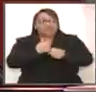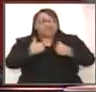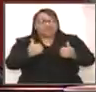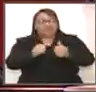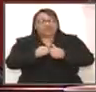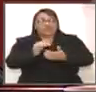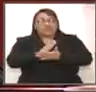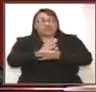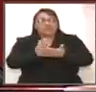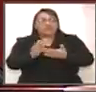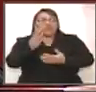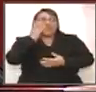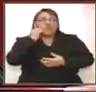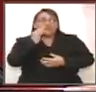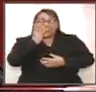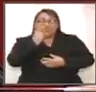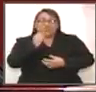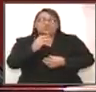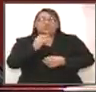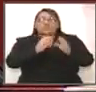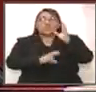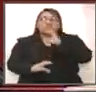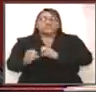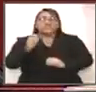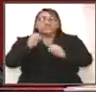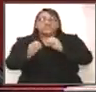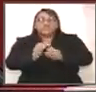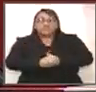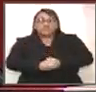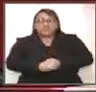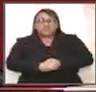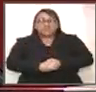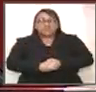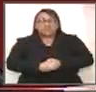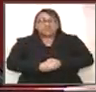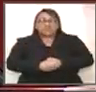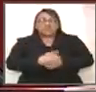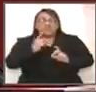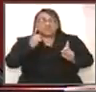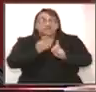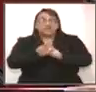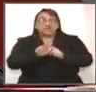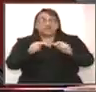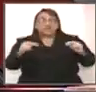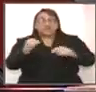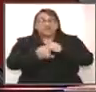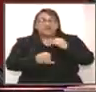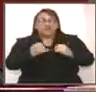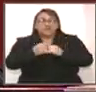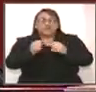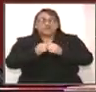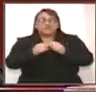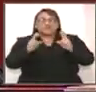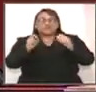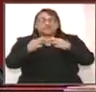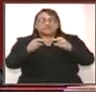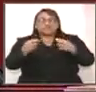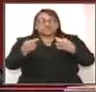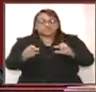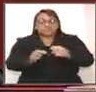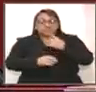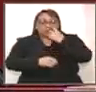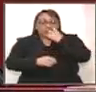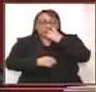para compartir experiencias y buscar soluciones a los problemas comunes y fija estándares internacionales en temas de políticas